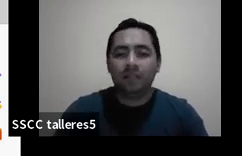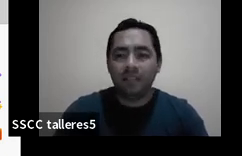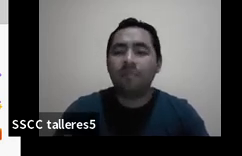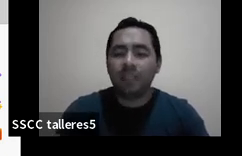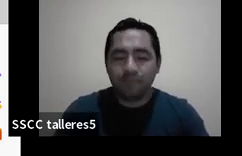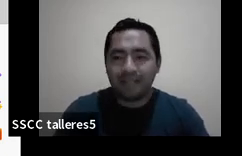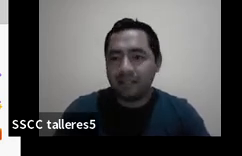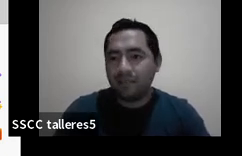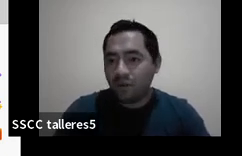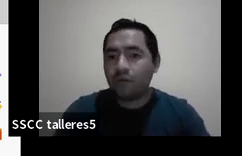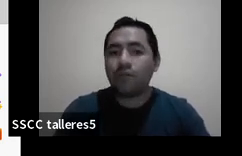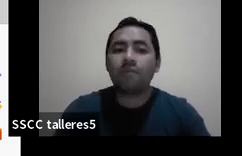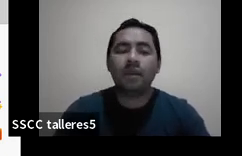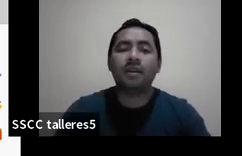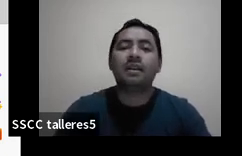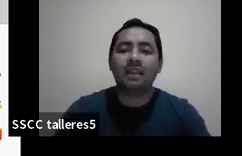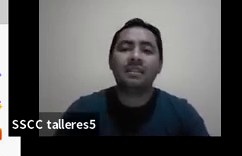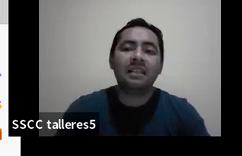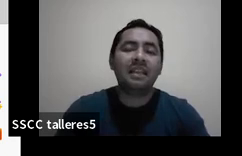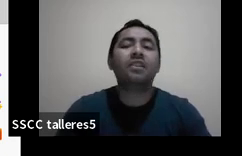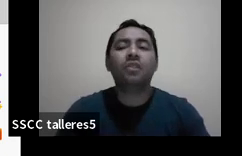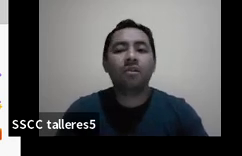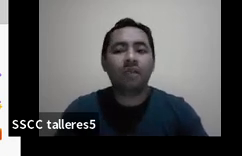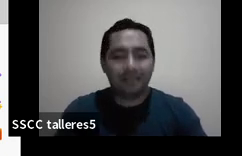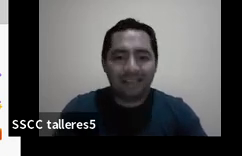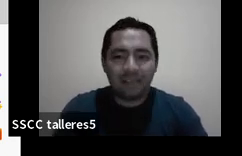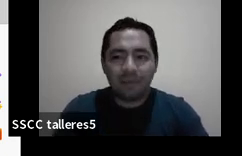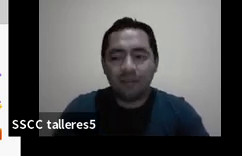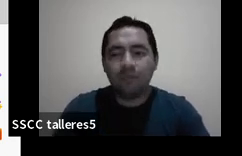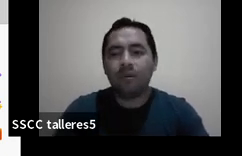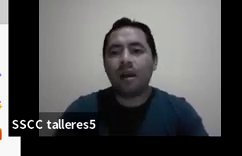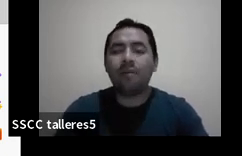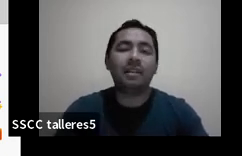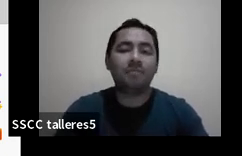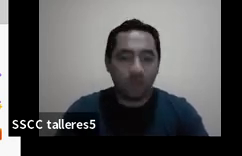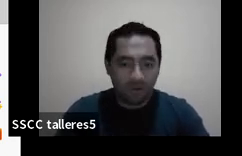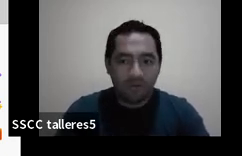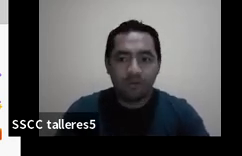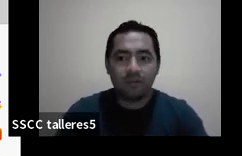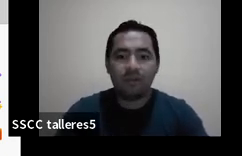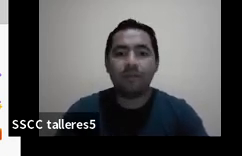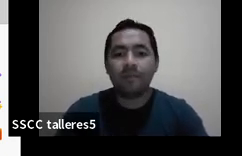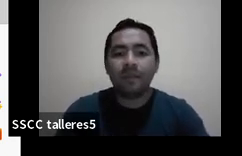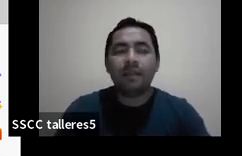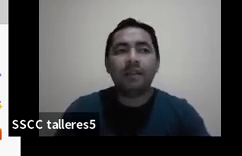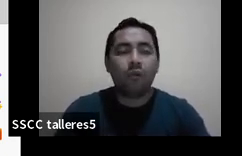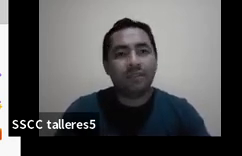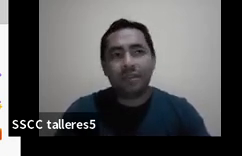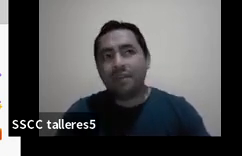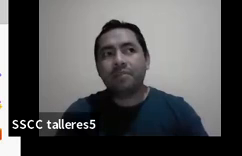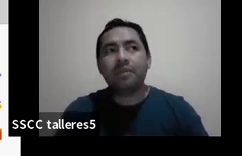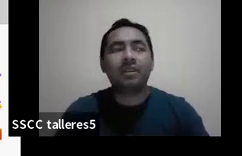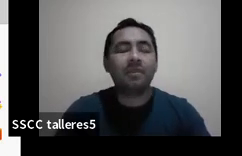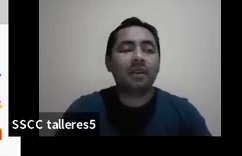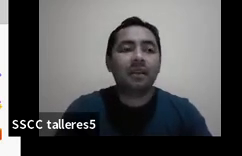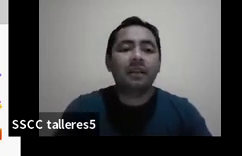bien, y a expresarte mejor, ¿bien? Y hasta el día de hoy creo que sigues aprendiendo a hablar español, ¿ya? O a